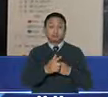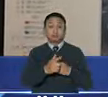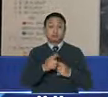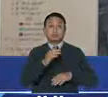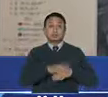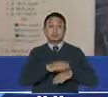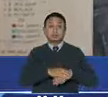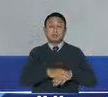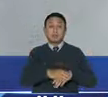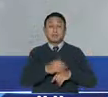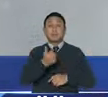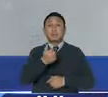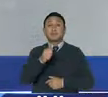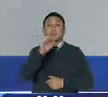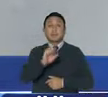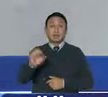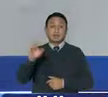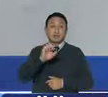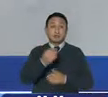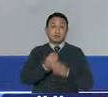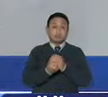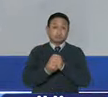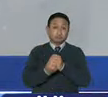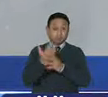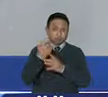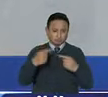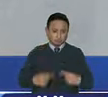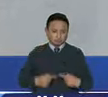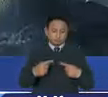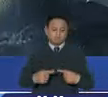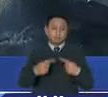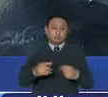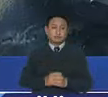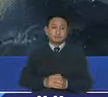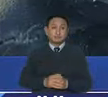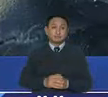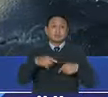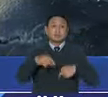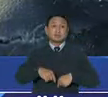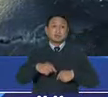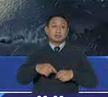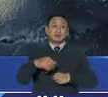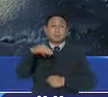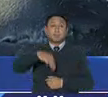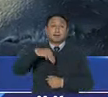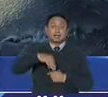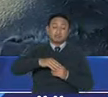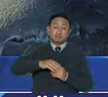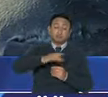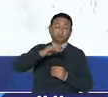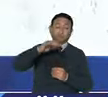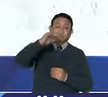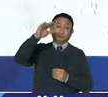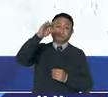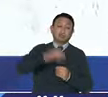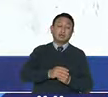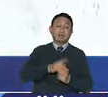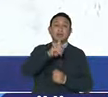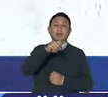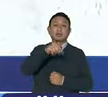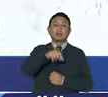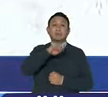que hasta este 10 de enero la actividad del coloso es permanente. Es así que la nube de gas durante este martes alcanzó una altura de